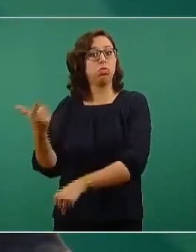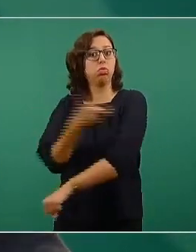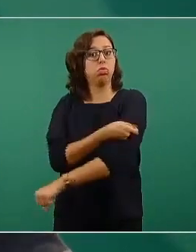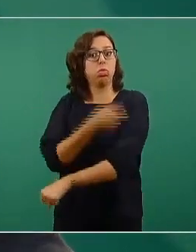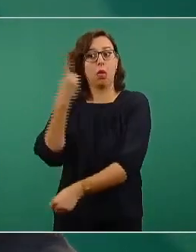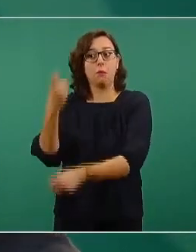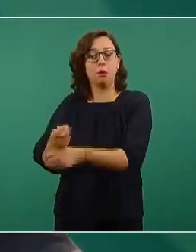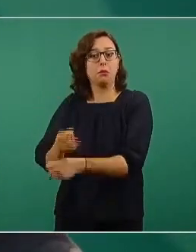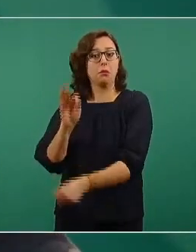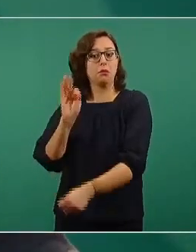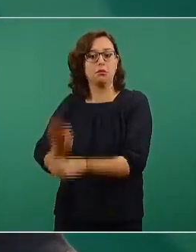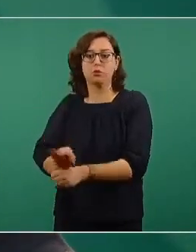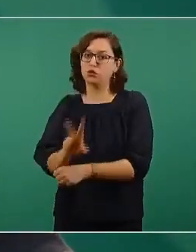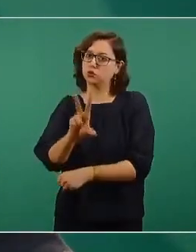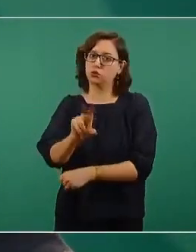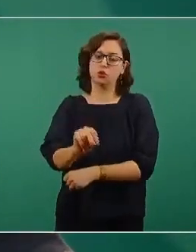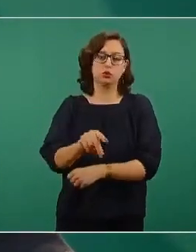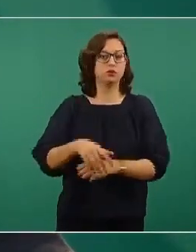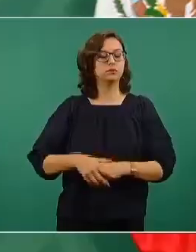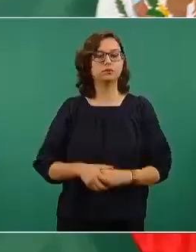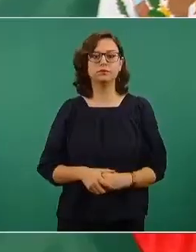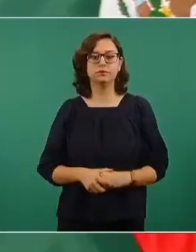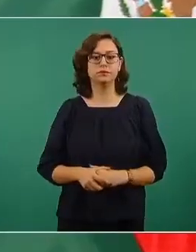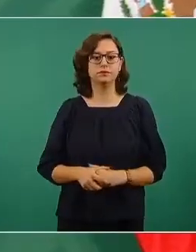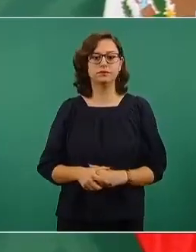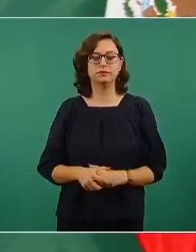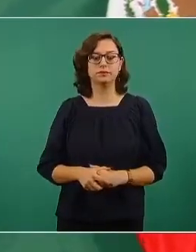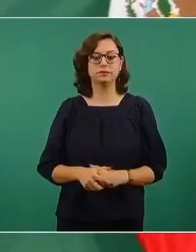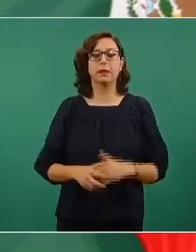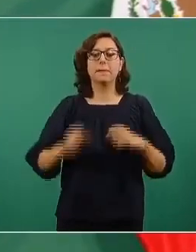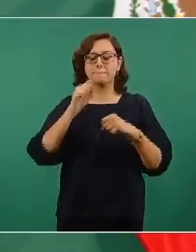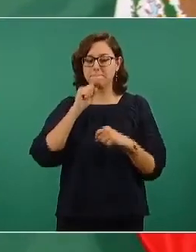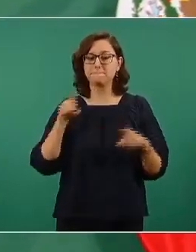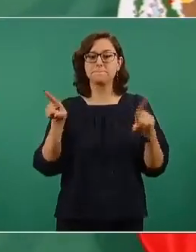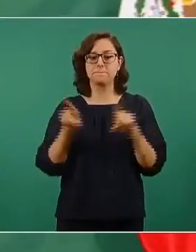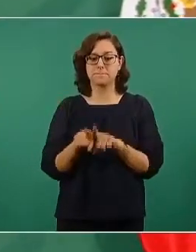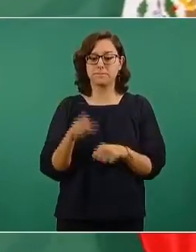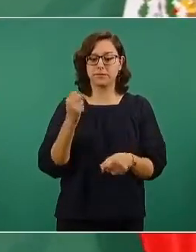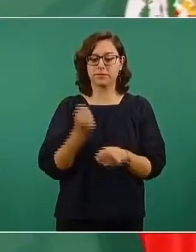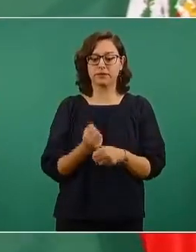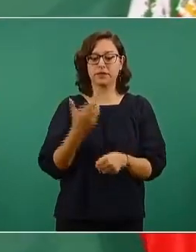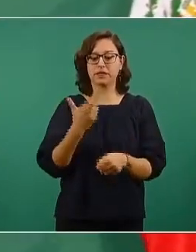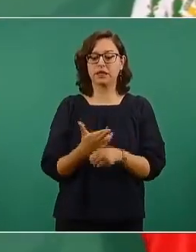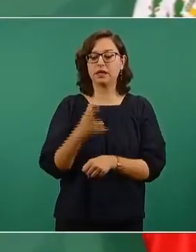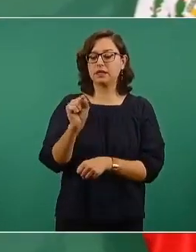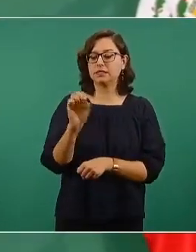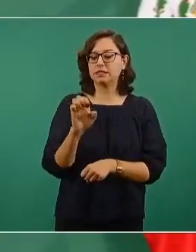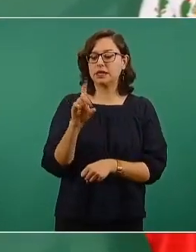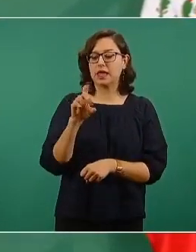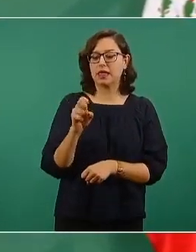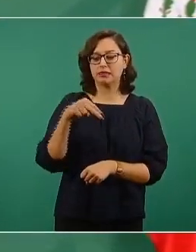que pudo haberse vacunado. El ejemplo del secretario de la Defensa,